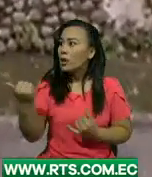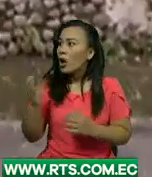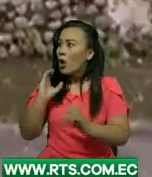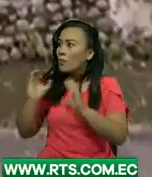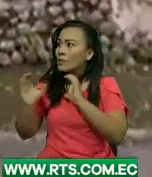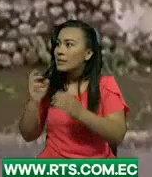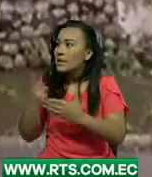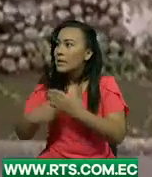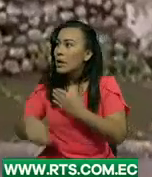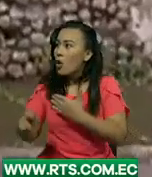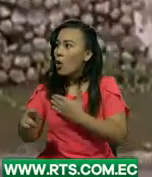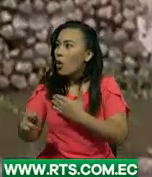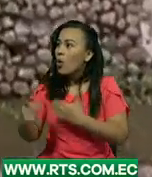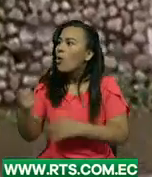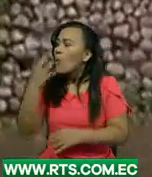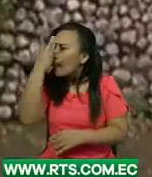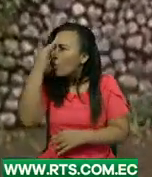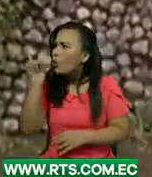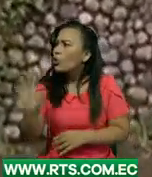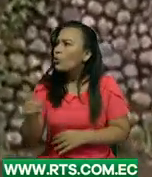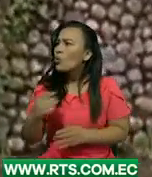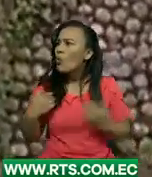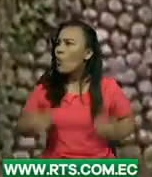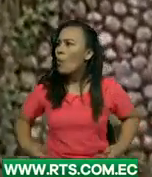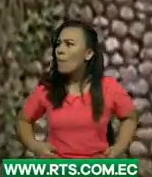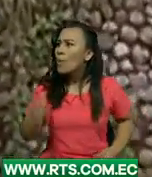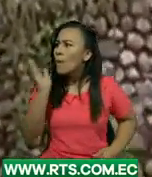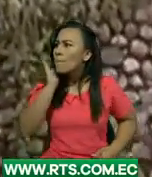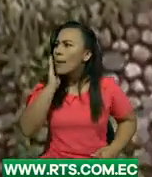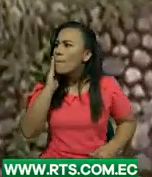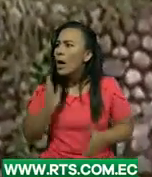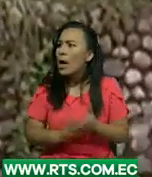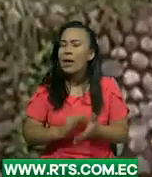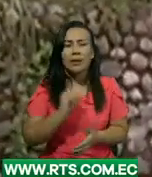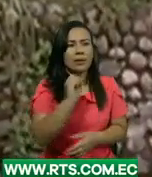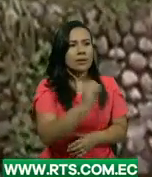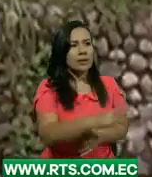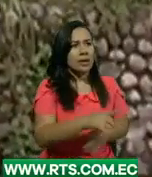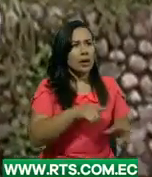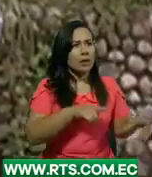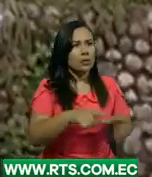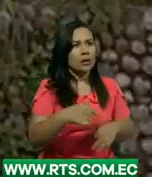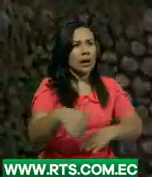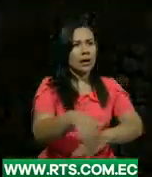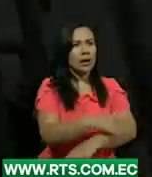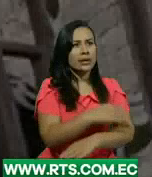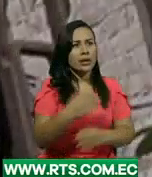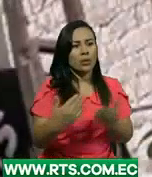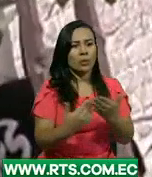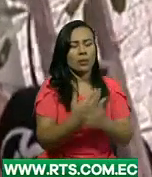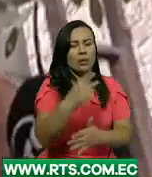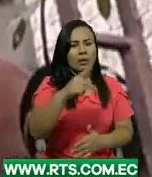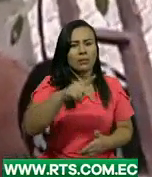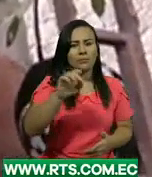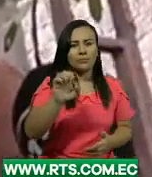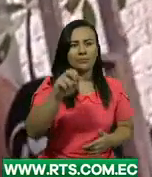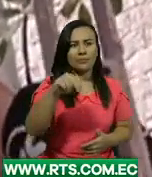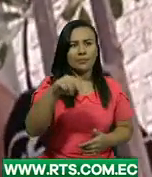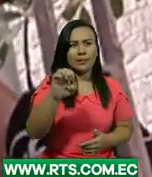quien nos contó los motivos de por qué dejó a su progenitora en un féretro en la calle, en la ciudad de la Nueva Kennedy. Ella sabía